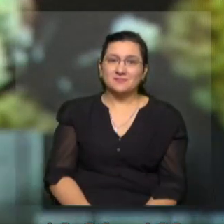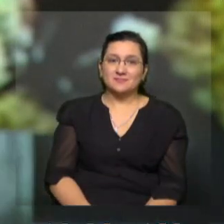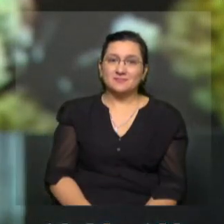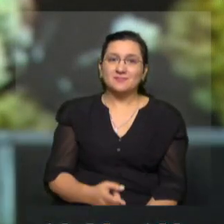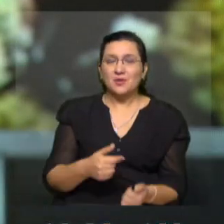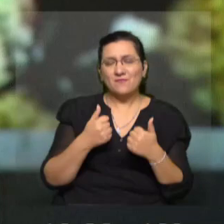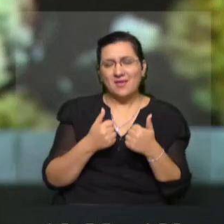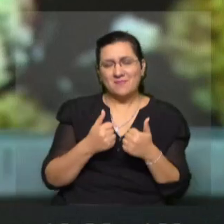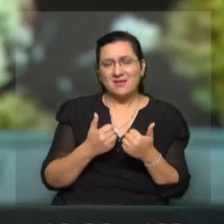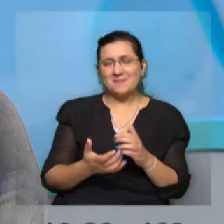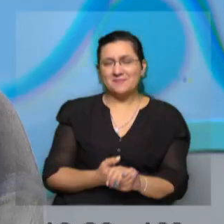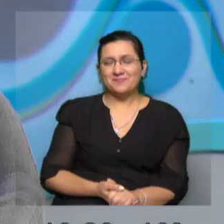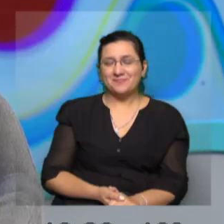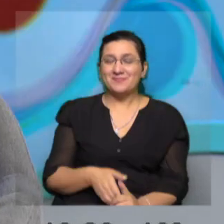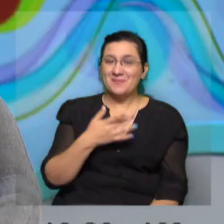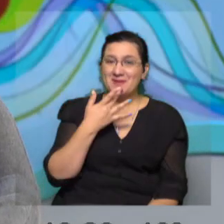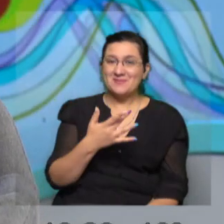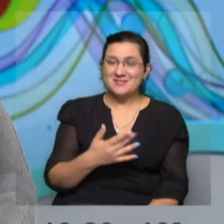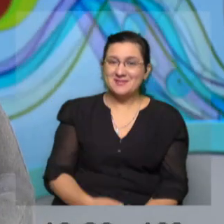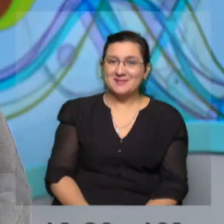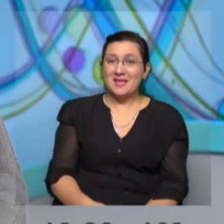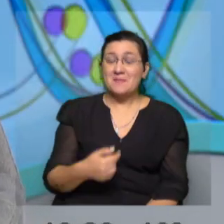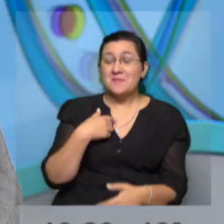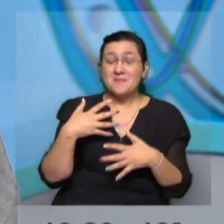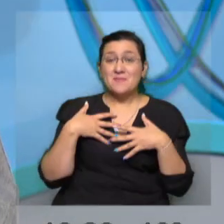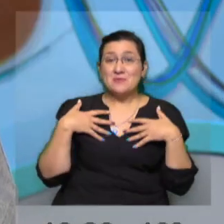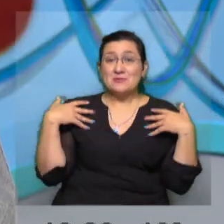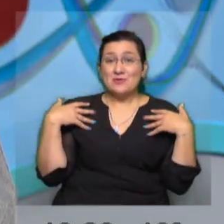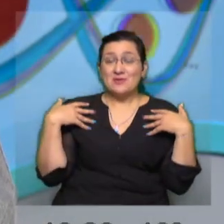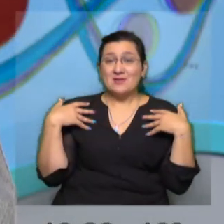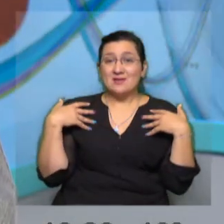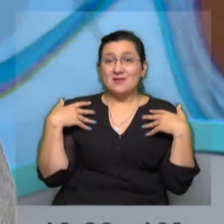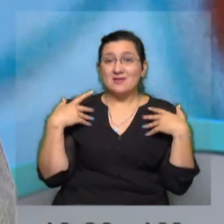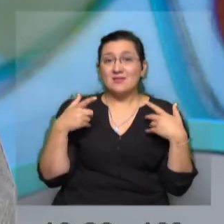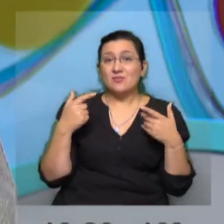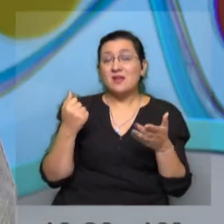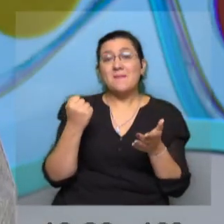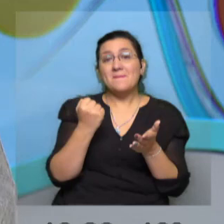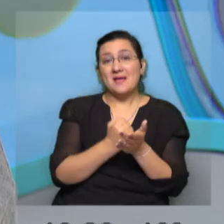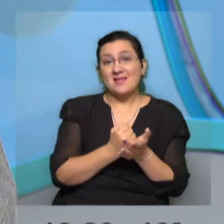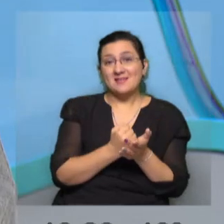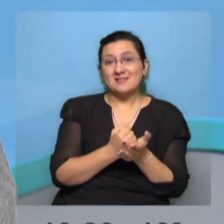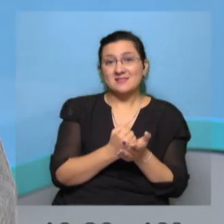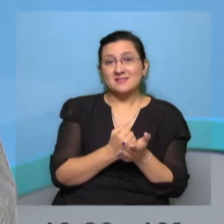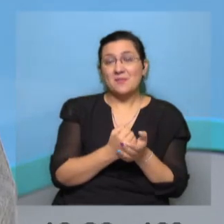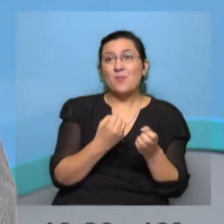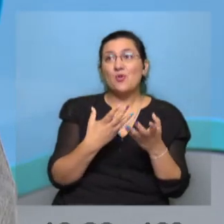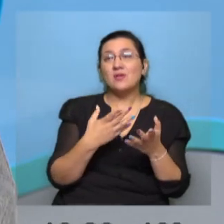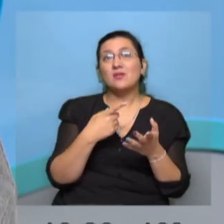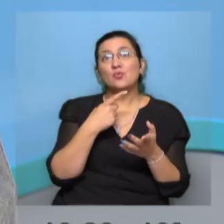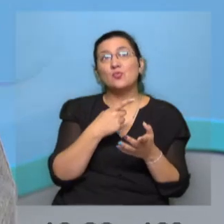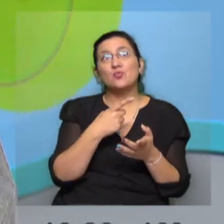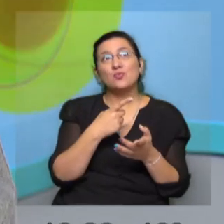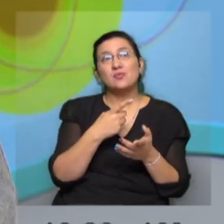Pero bien, sí. Qué maravilla. A mí me emociona mucho esto de las huellas que quedan, ¿no? Porque vos, desde